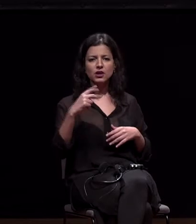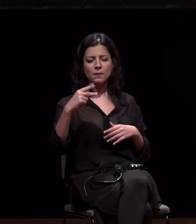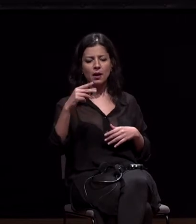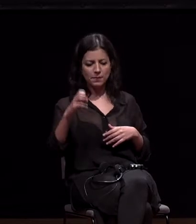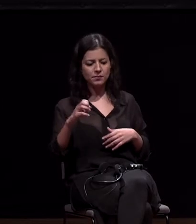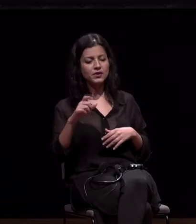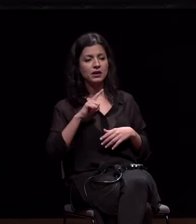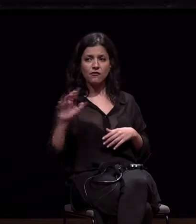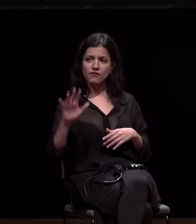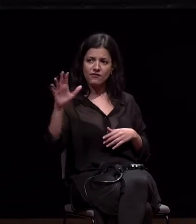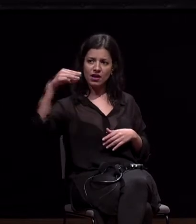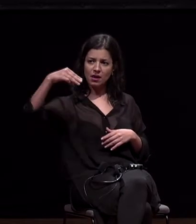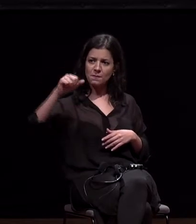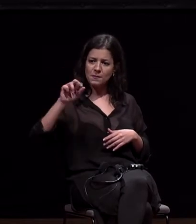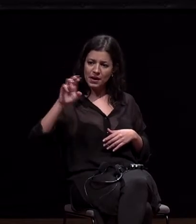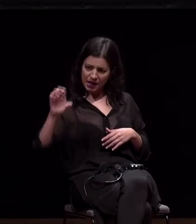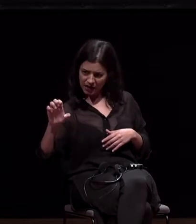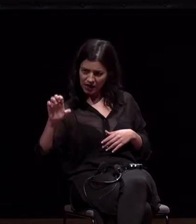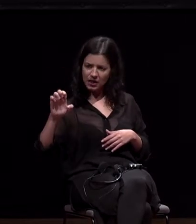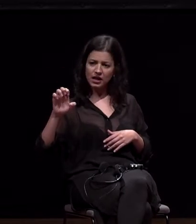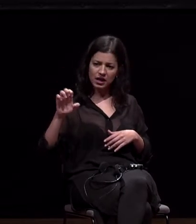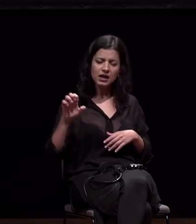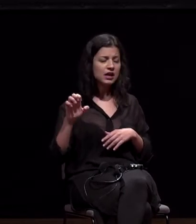de Amaré y da clases de arquitectura,